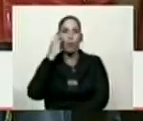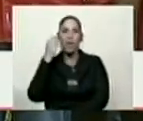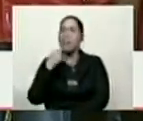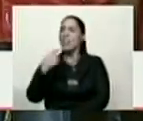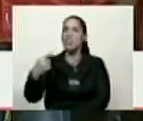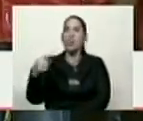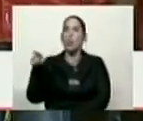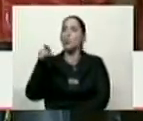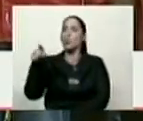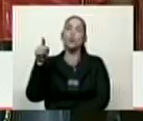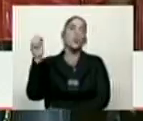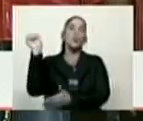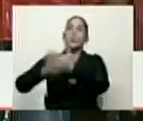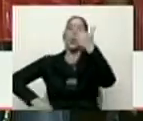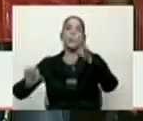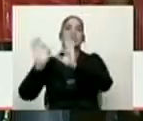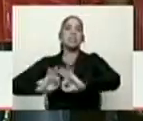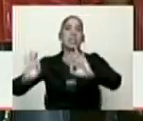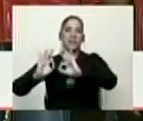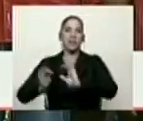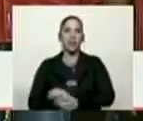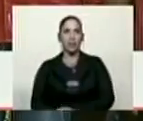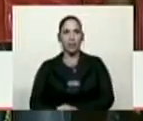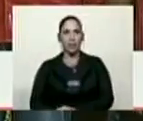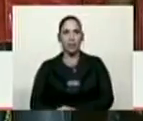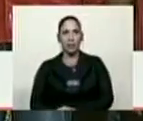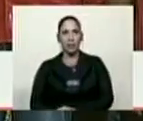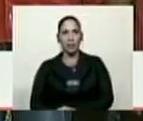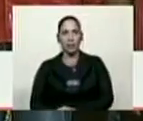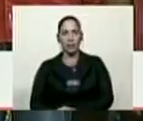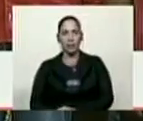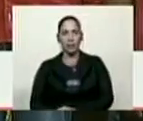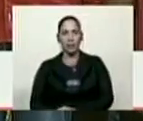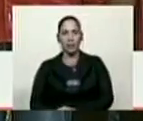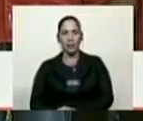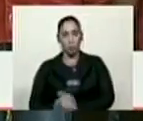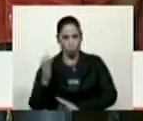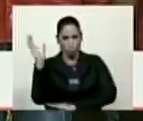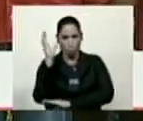Y para que la gente crea, salió Colombia a responderle,